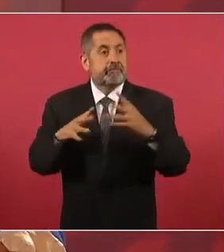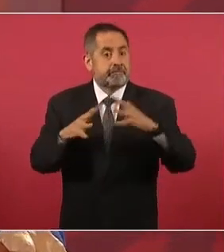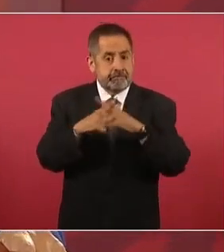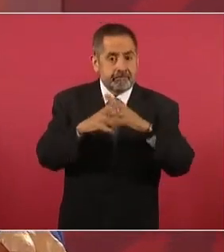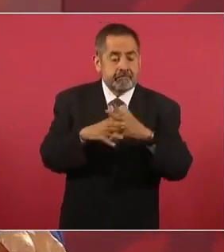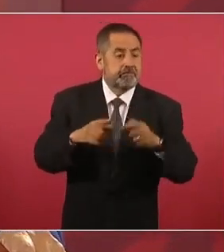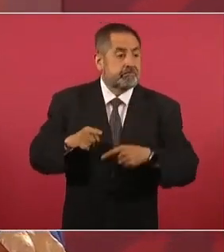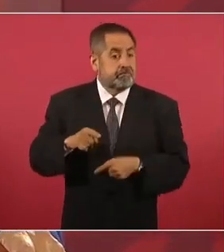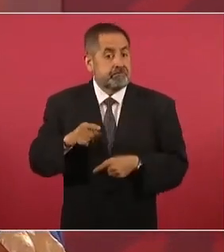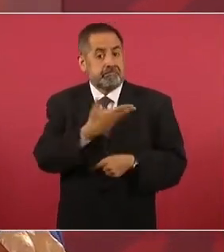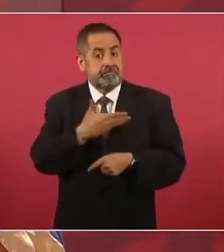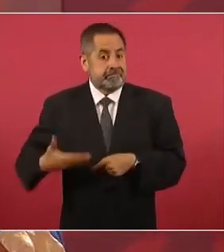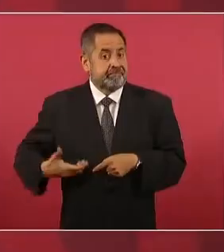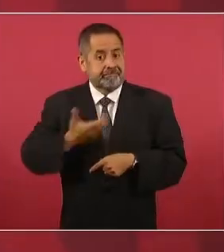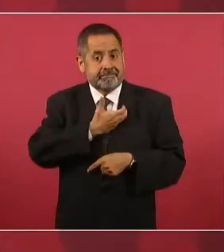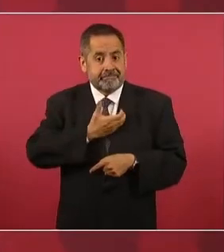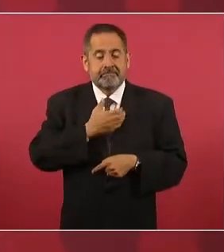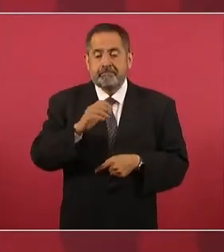Camacho nombra